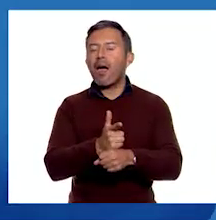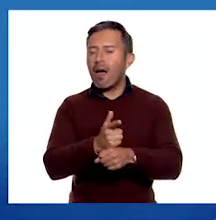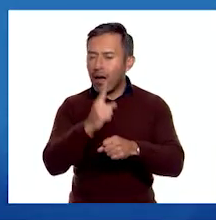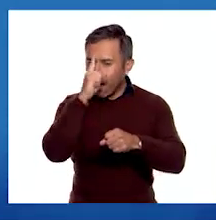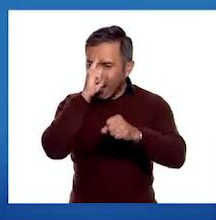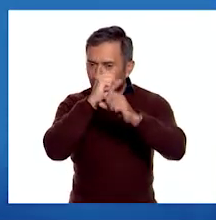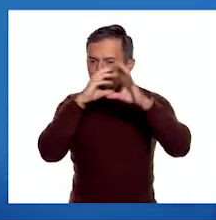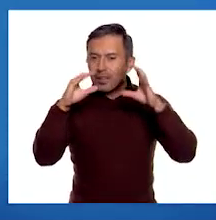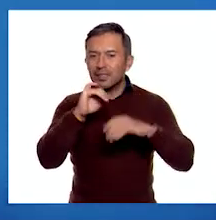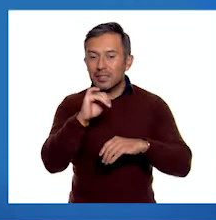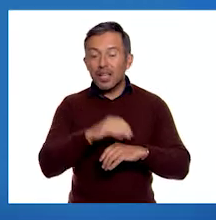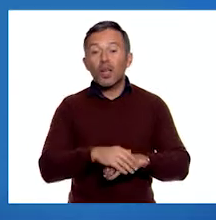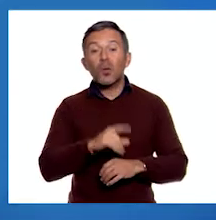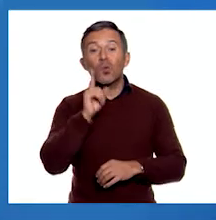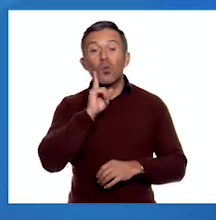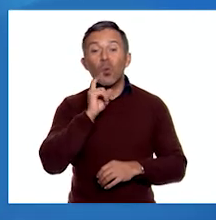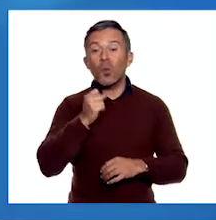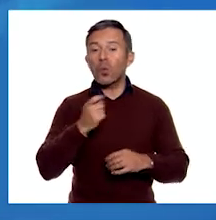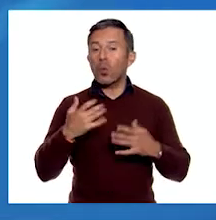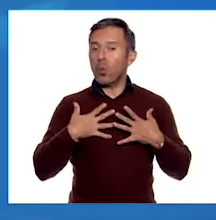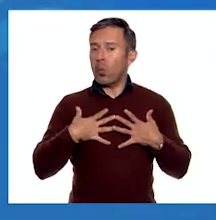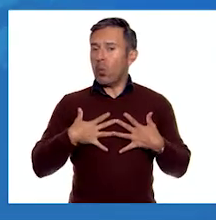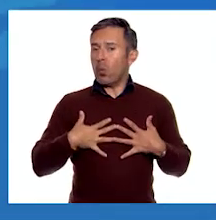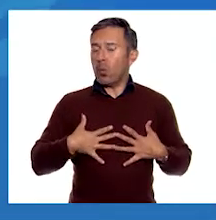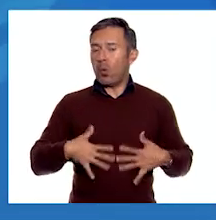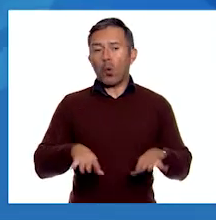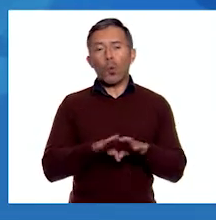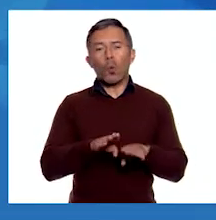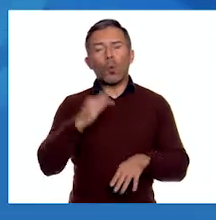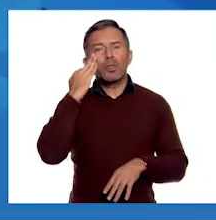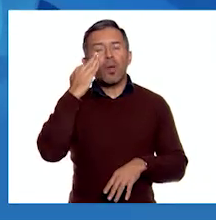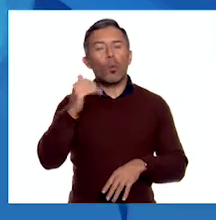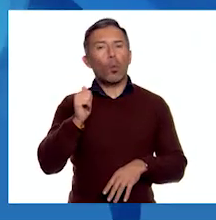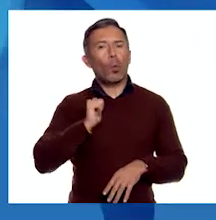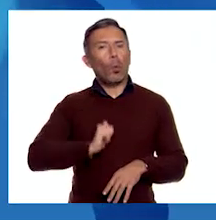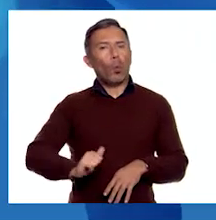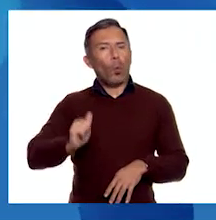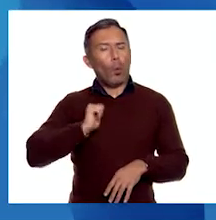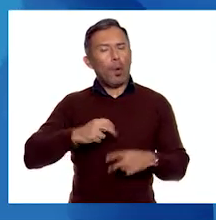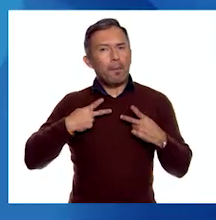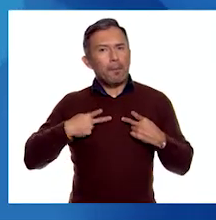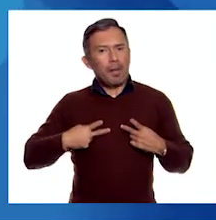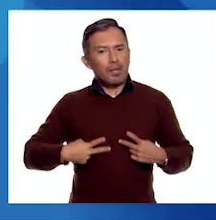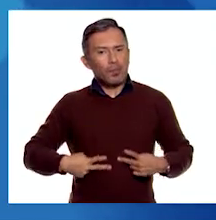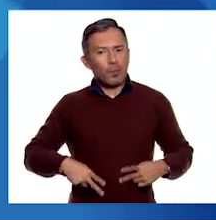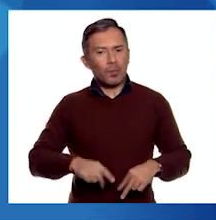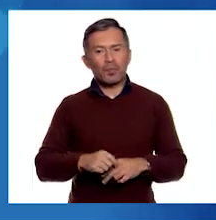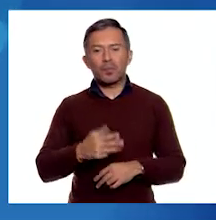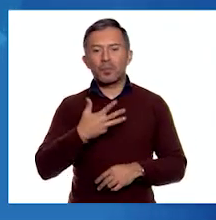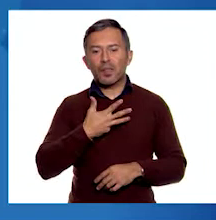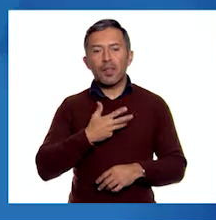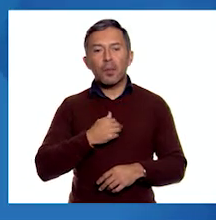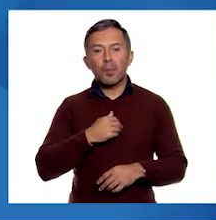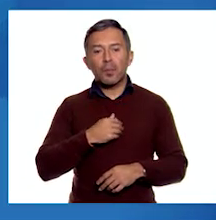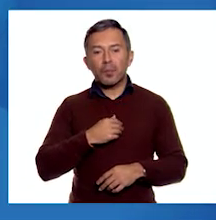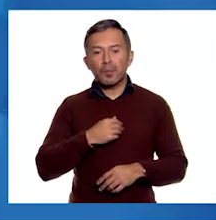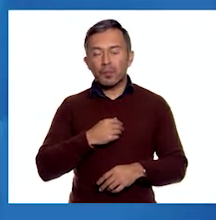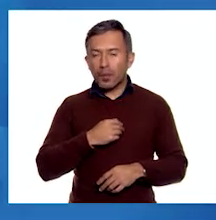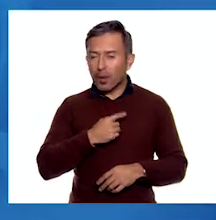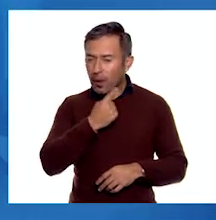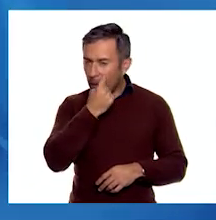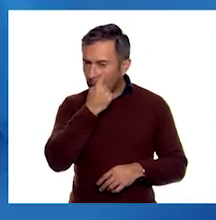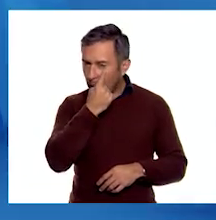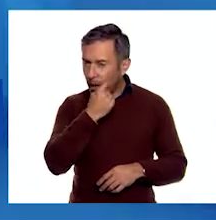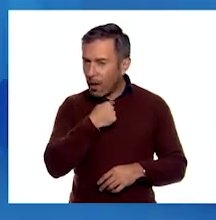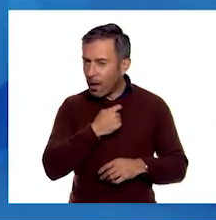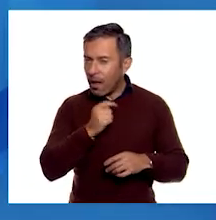tiene un vestido, un vestuario de época para ayudar un poquito también Exacto. a darles este efecto. El arete sería como el ojo de la viejita.